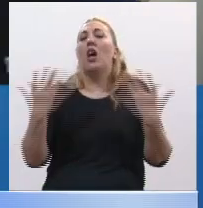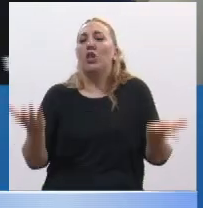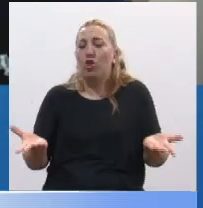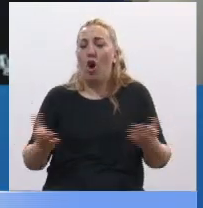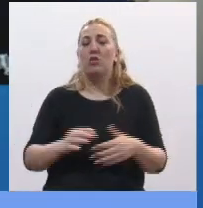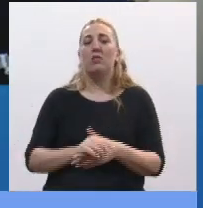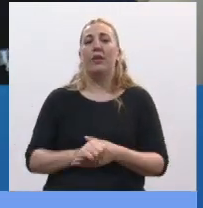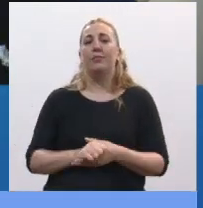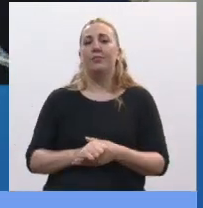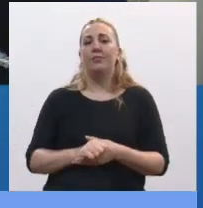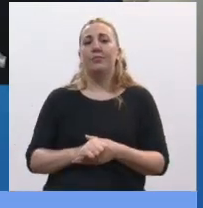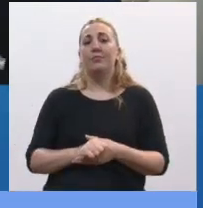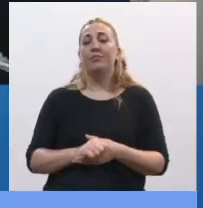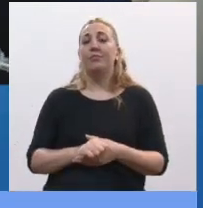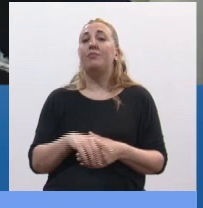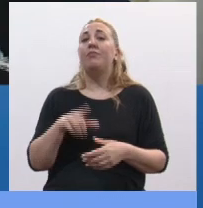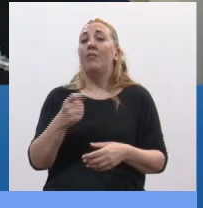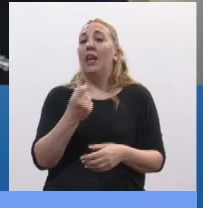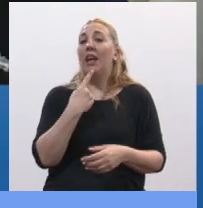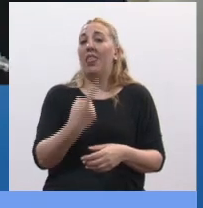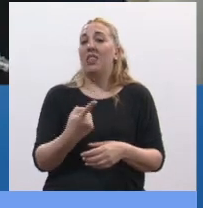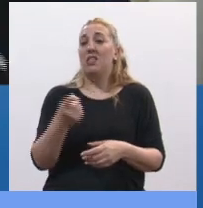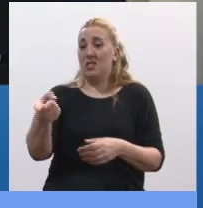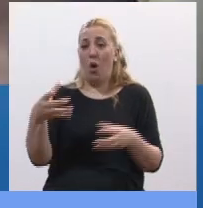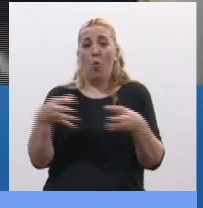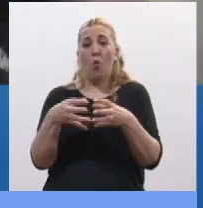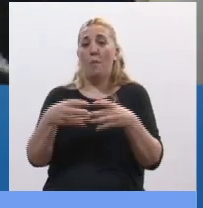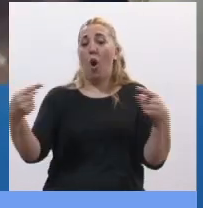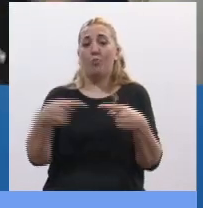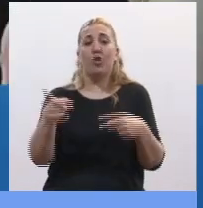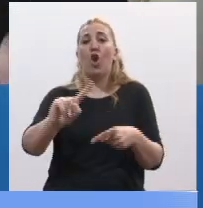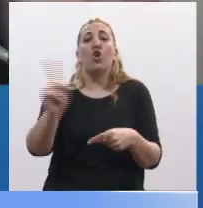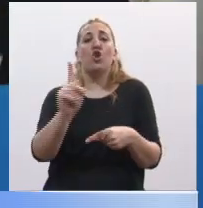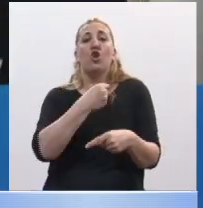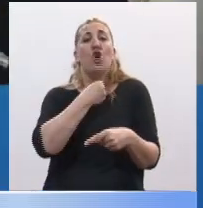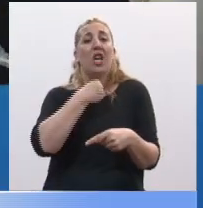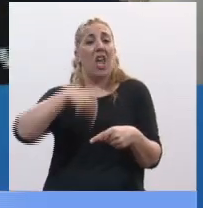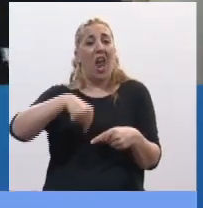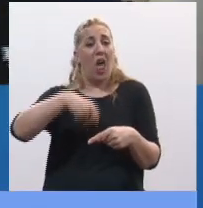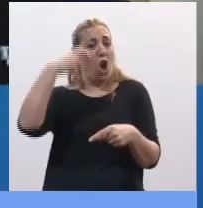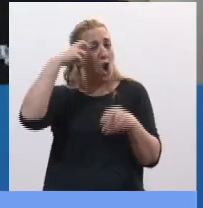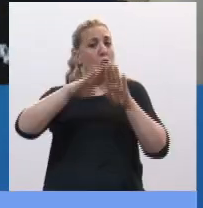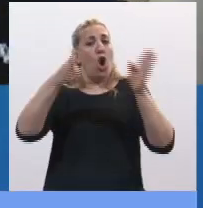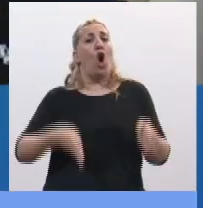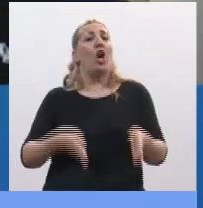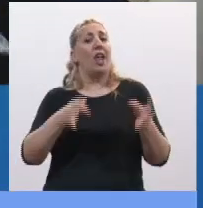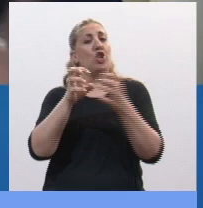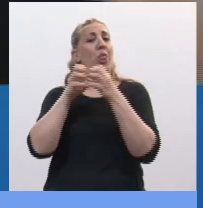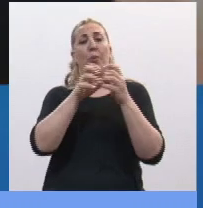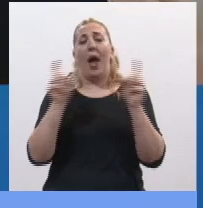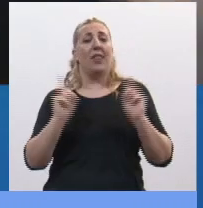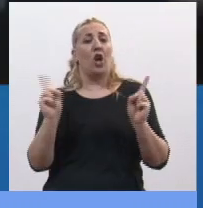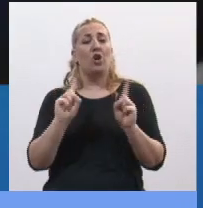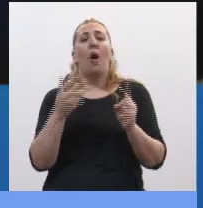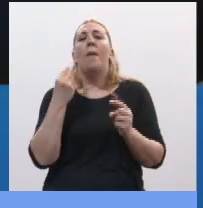primer argumento, lo que nos dice la oposición es que no quieren que se debata en este Congreso